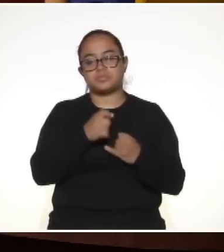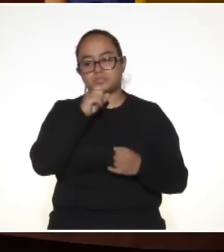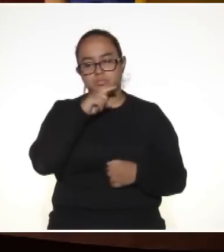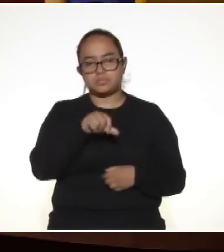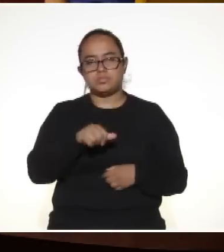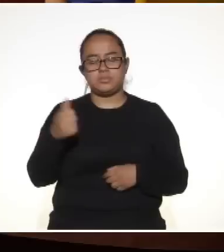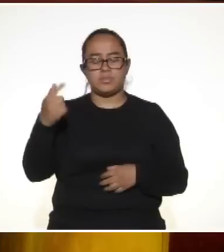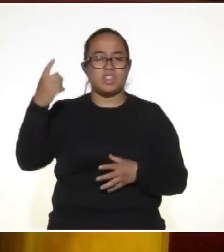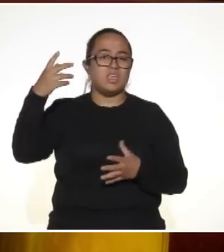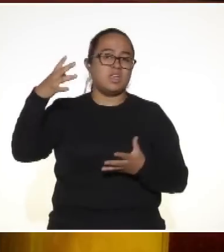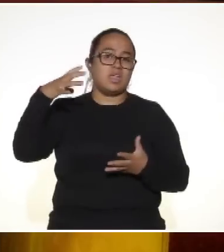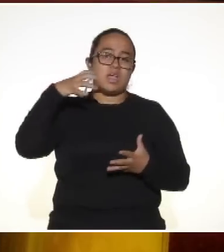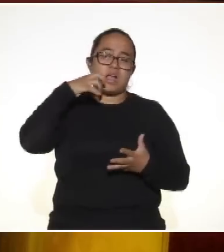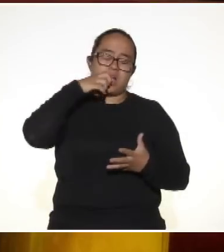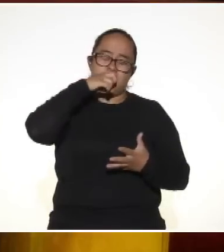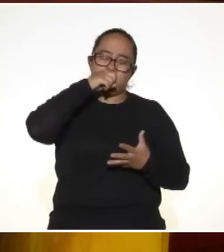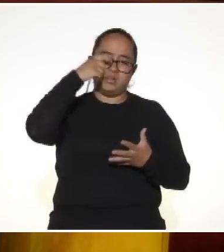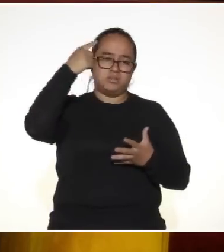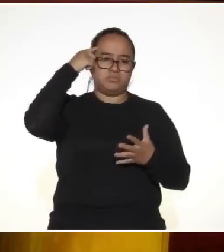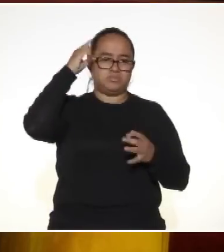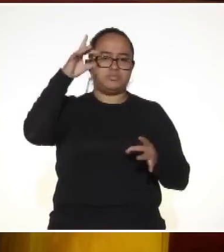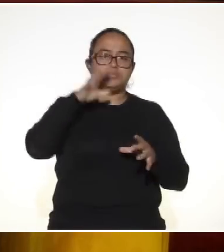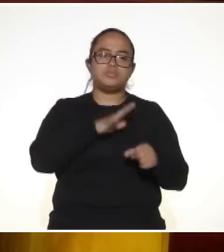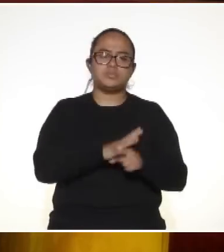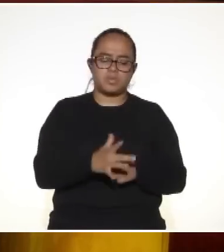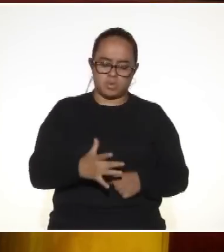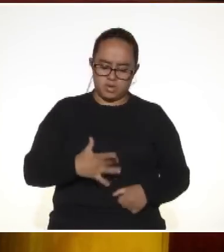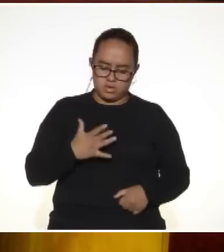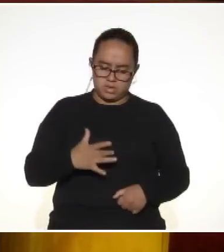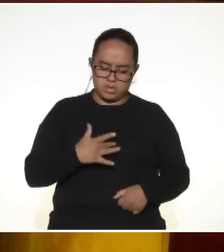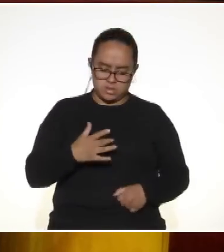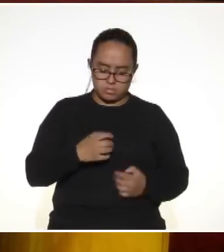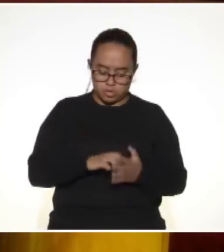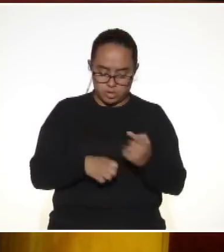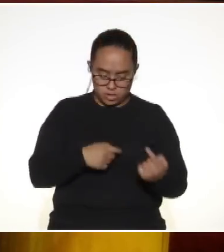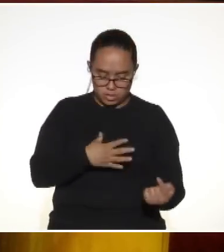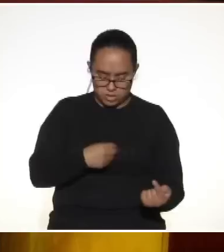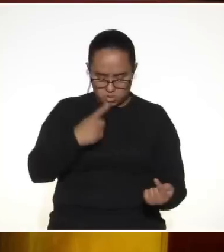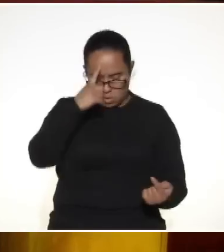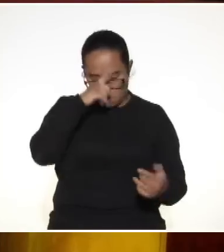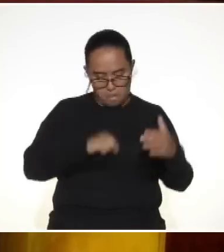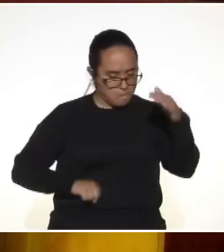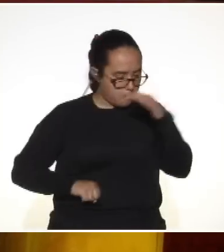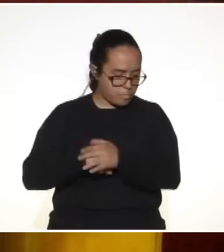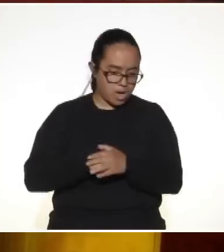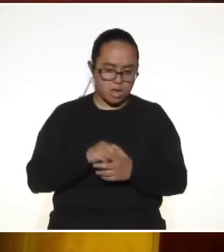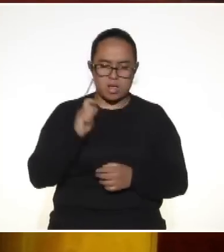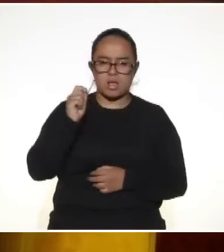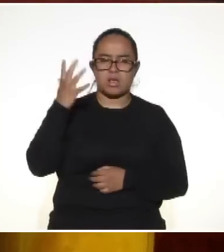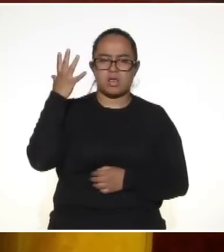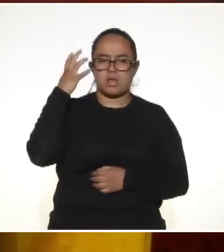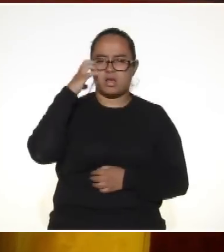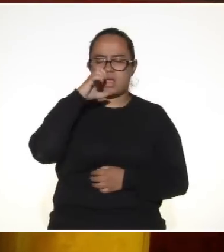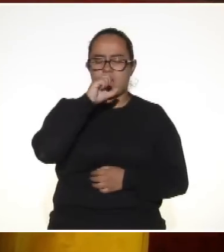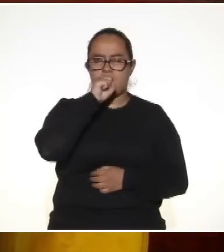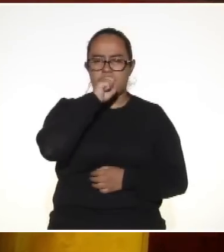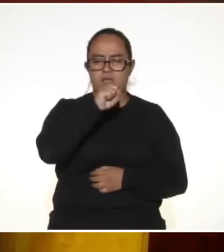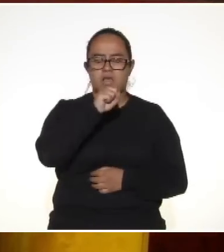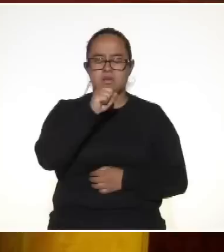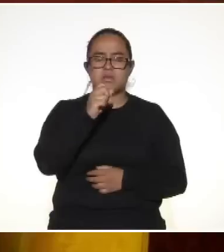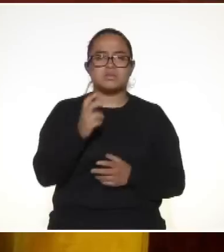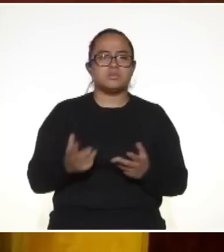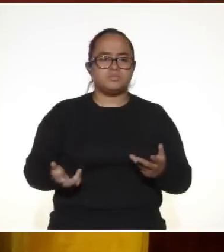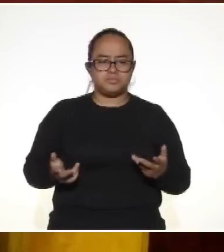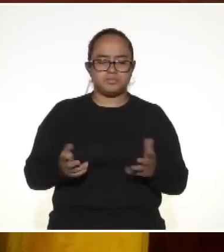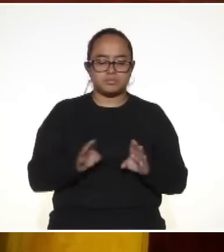al golpe de calor, ¿qué síntomas debo ver que tenga mi niño para saber que está sufriendo un golpe de calor y